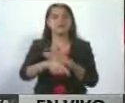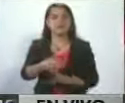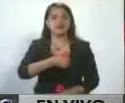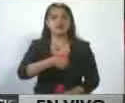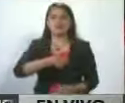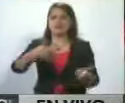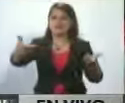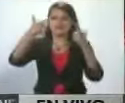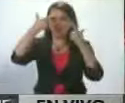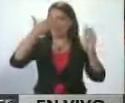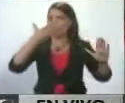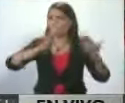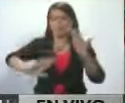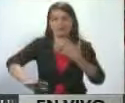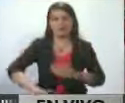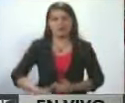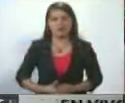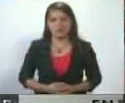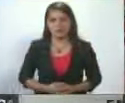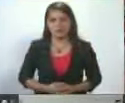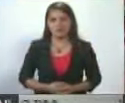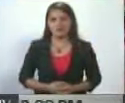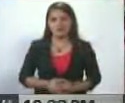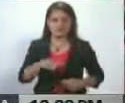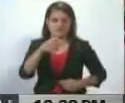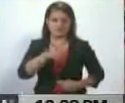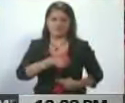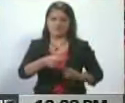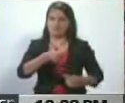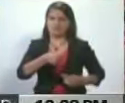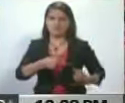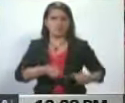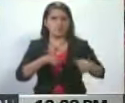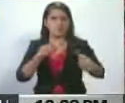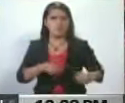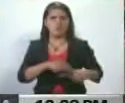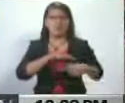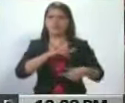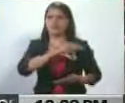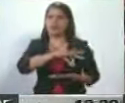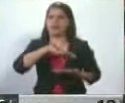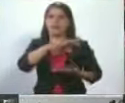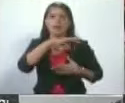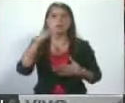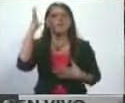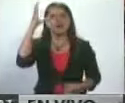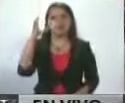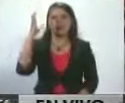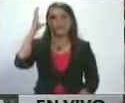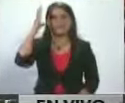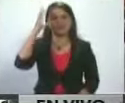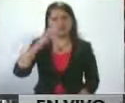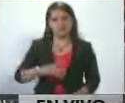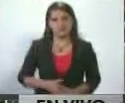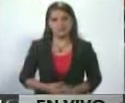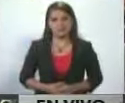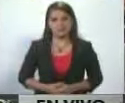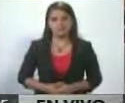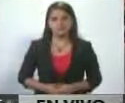chavismo para siempre. Lo cargamos en el corazón, en el alma y en la conciencia.